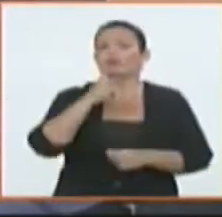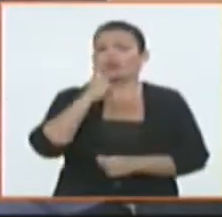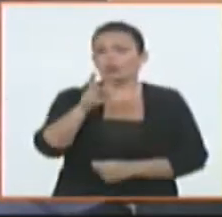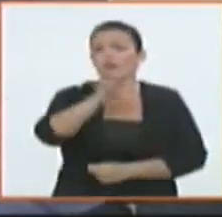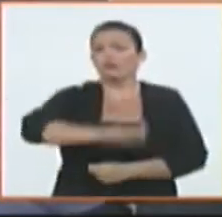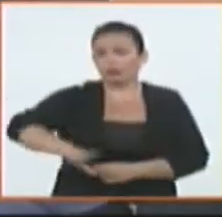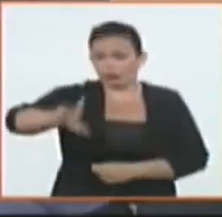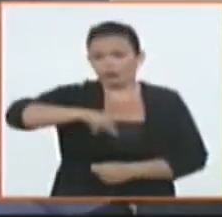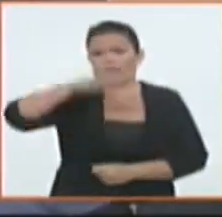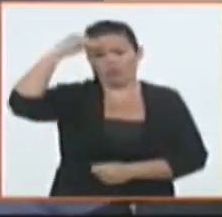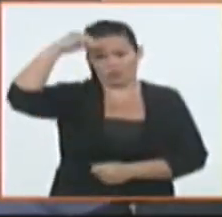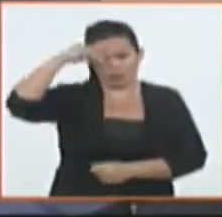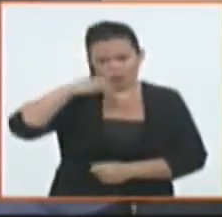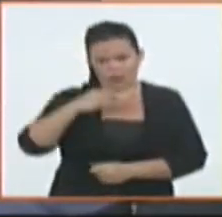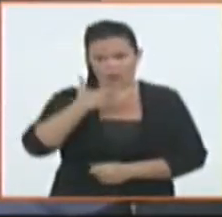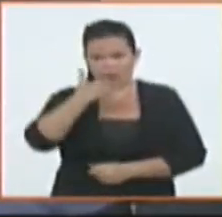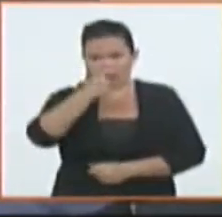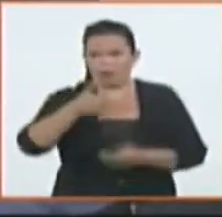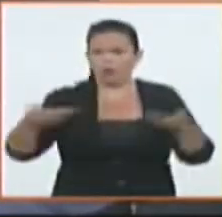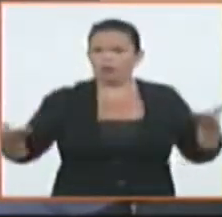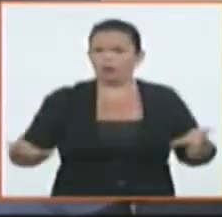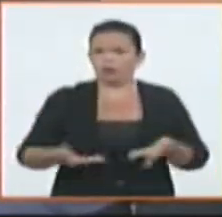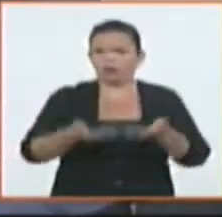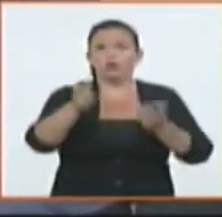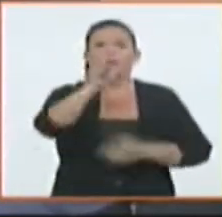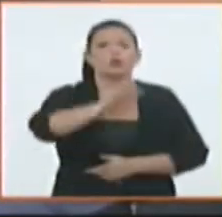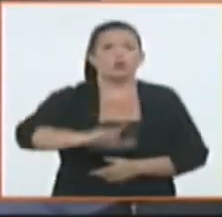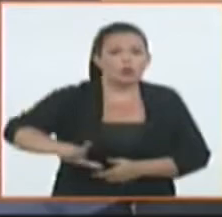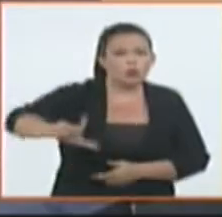conquistas sociales, del carácter